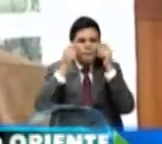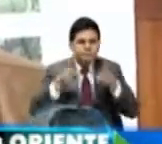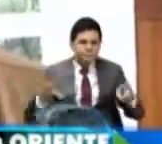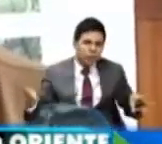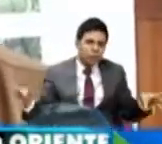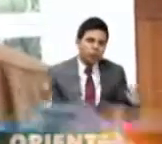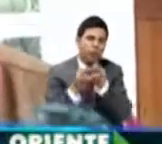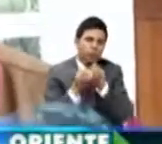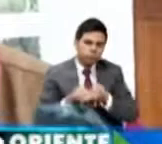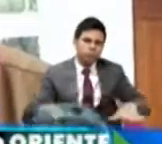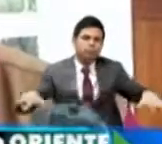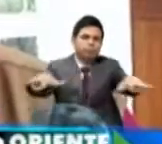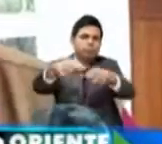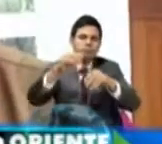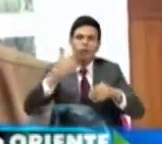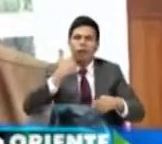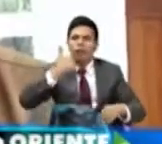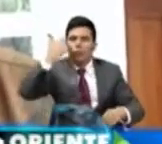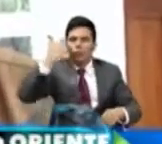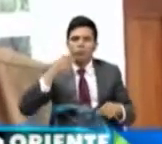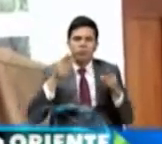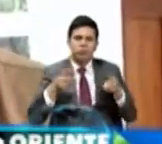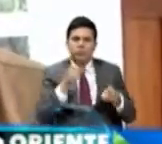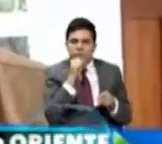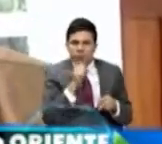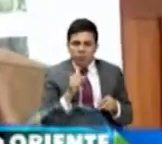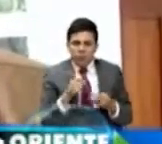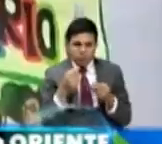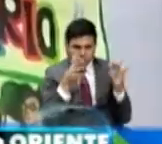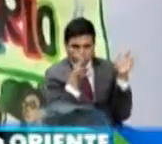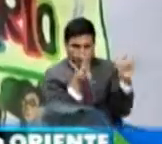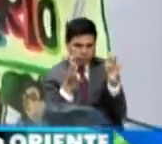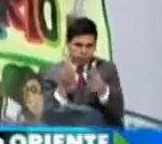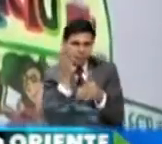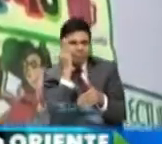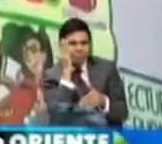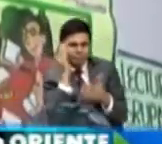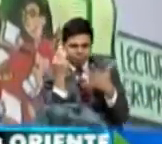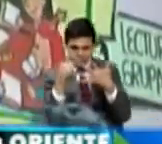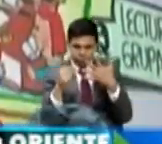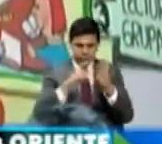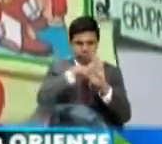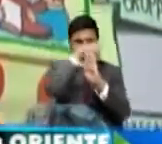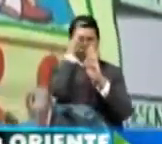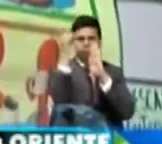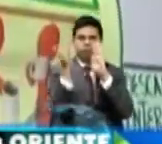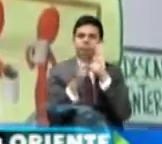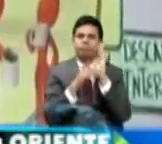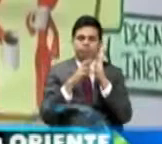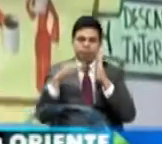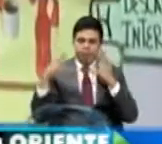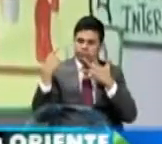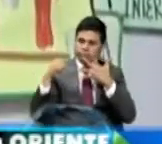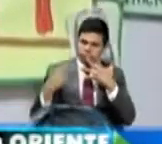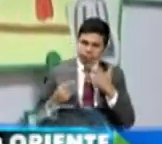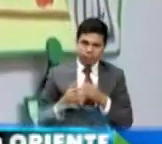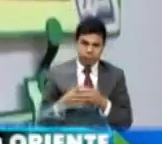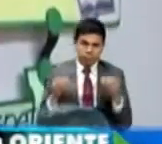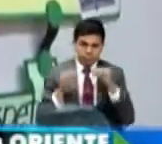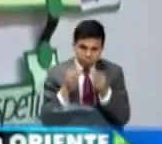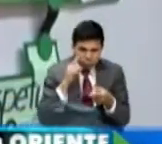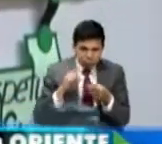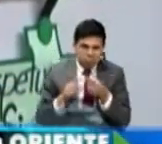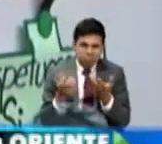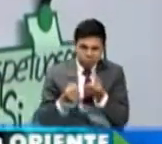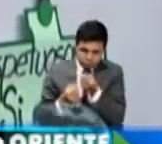este caso a todos los adultos mayores, que tienen pues que ver con las nuevas tecnologías. La idea es